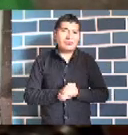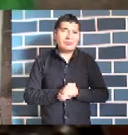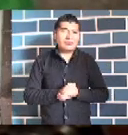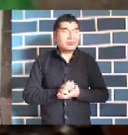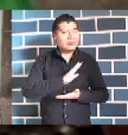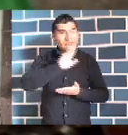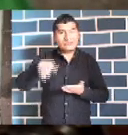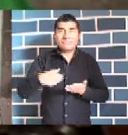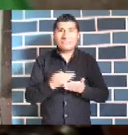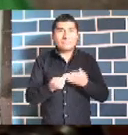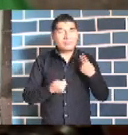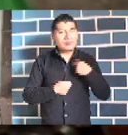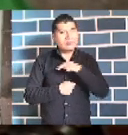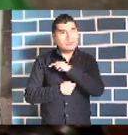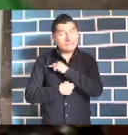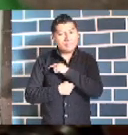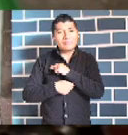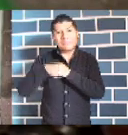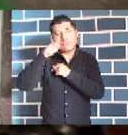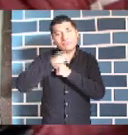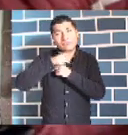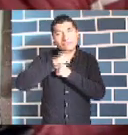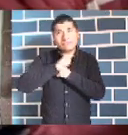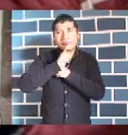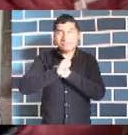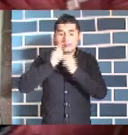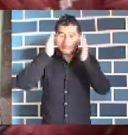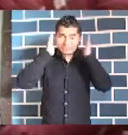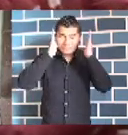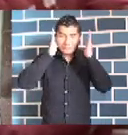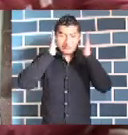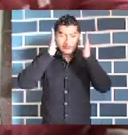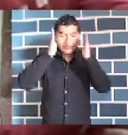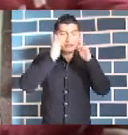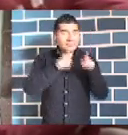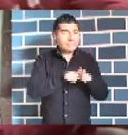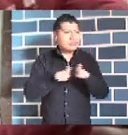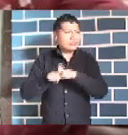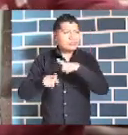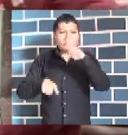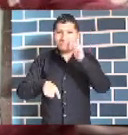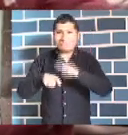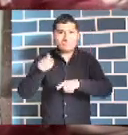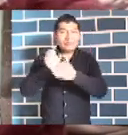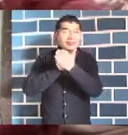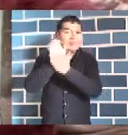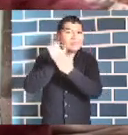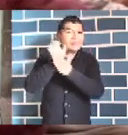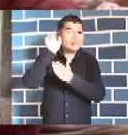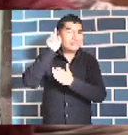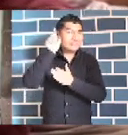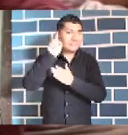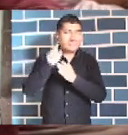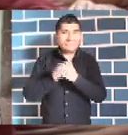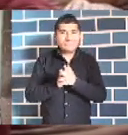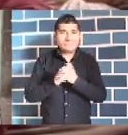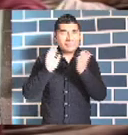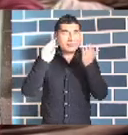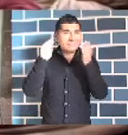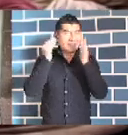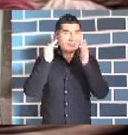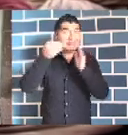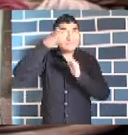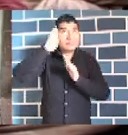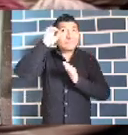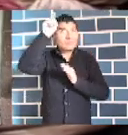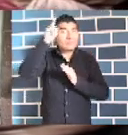todos nosotros debemos estar atentos y tampoco podemos negarlo pareciera que